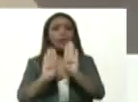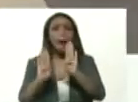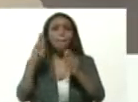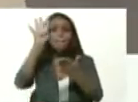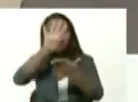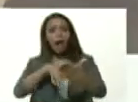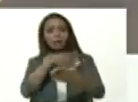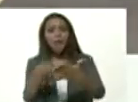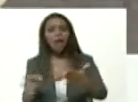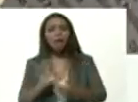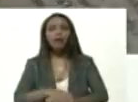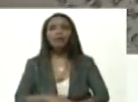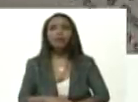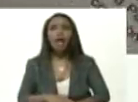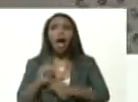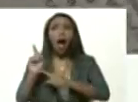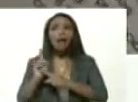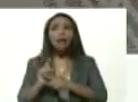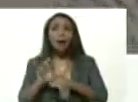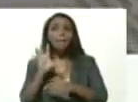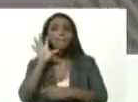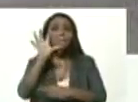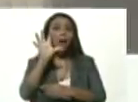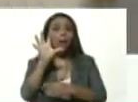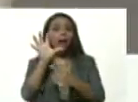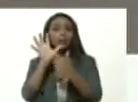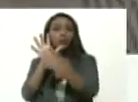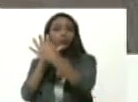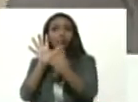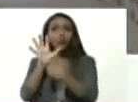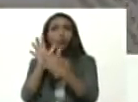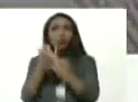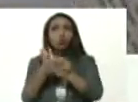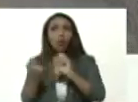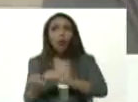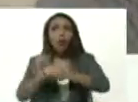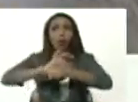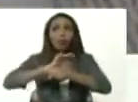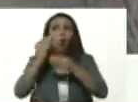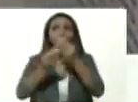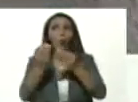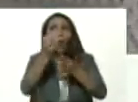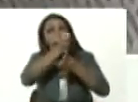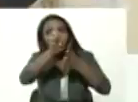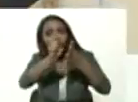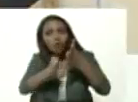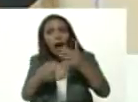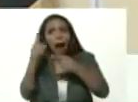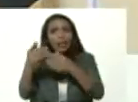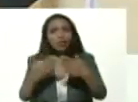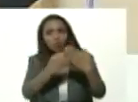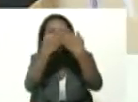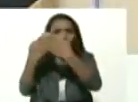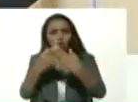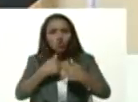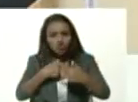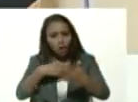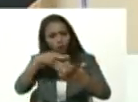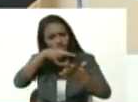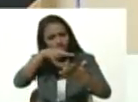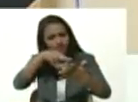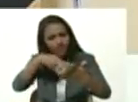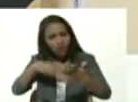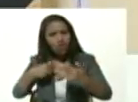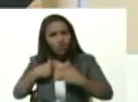matemáticas. Aquí está el mapa de la estructura genética del coronavirus. Ahí va estudiando. Yo me puse a estudiar esto y